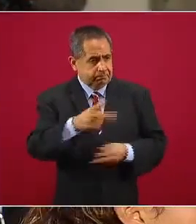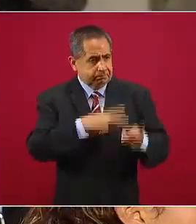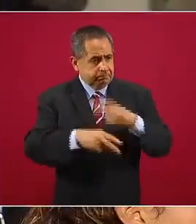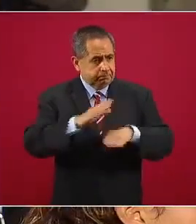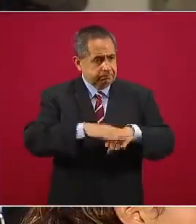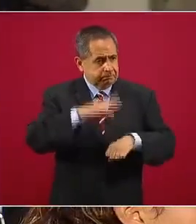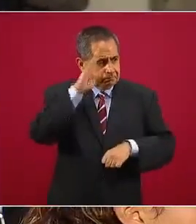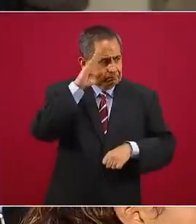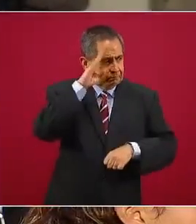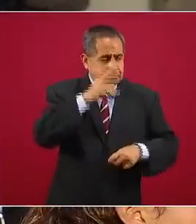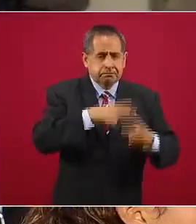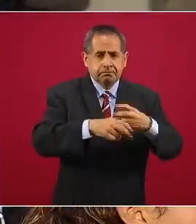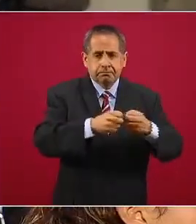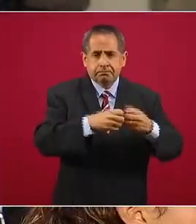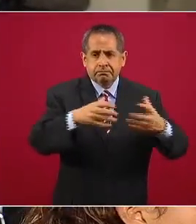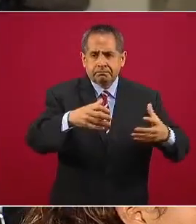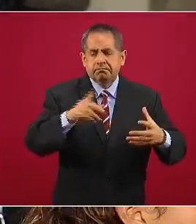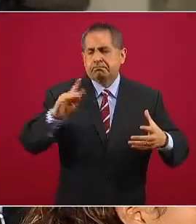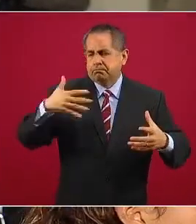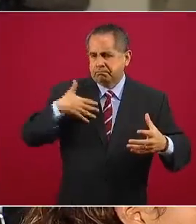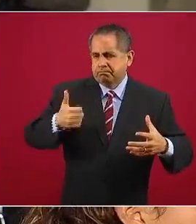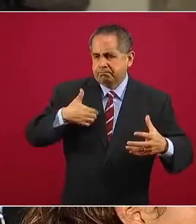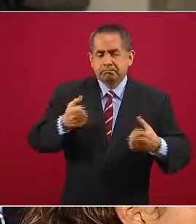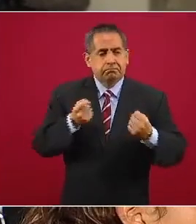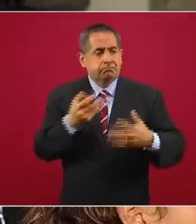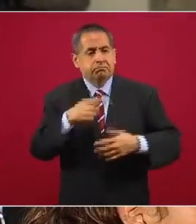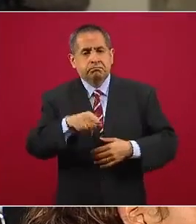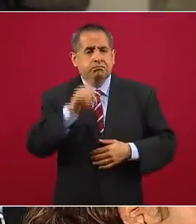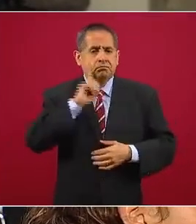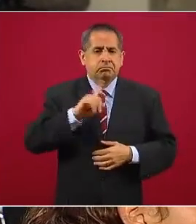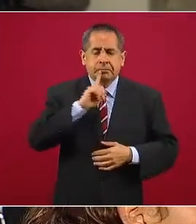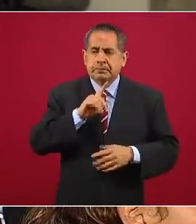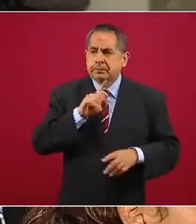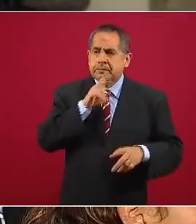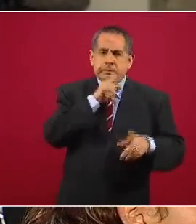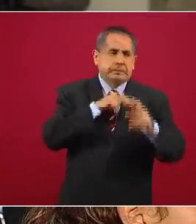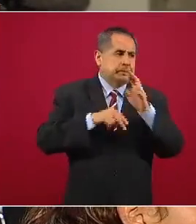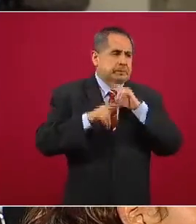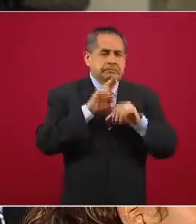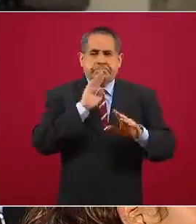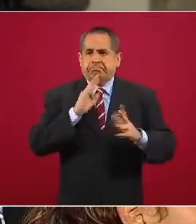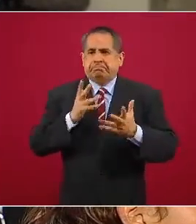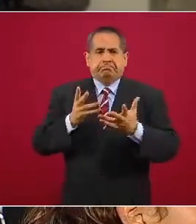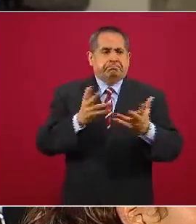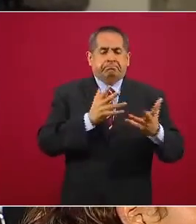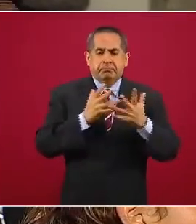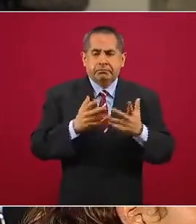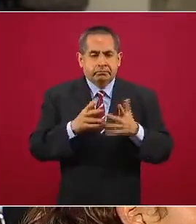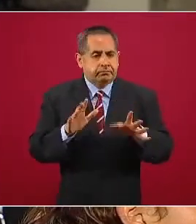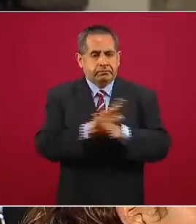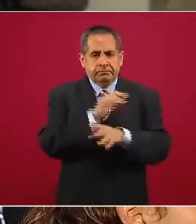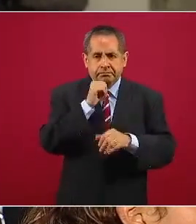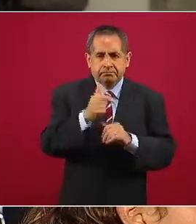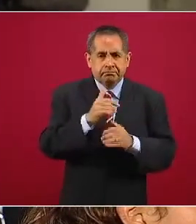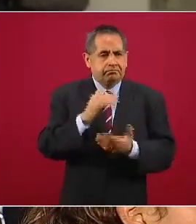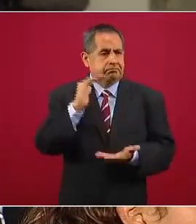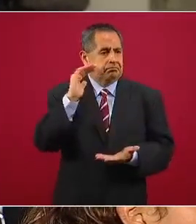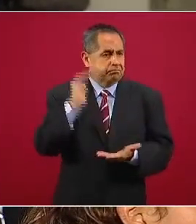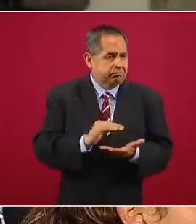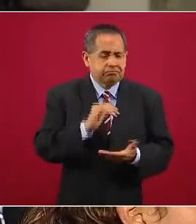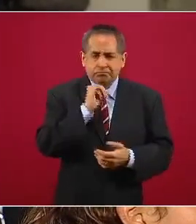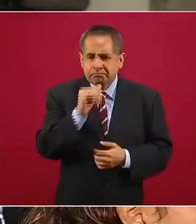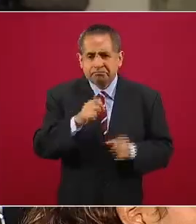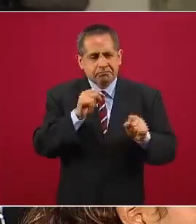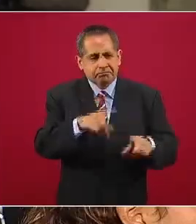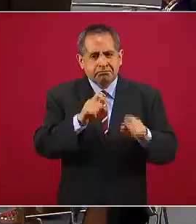aumento. Entonces, que ella entiende que muchas mujeres están muy frustradas, que no ha cambiado, que no ha bajado la violencia